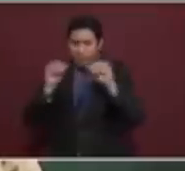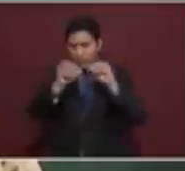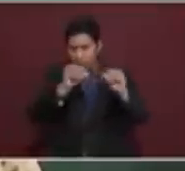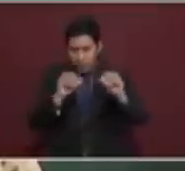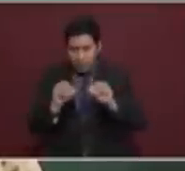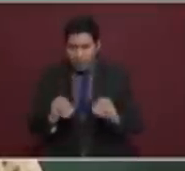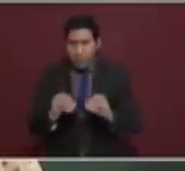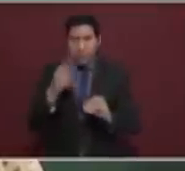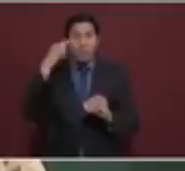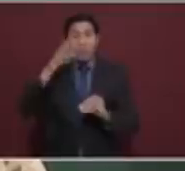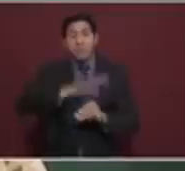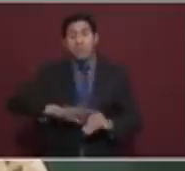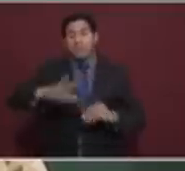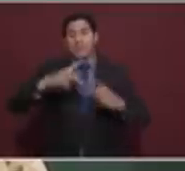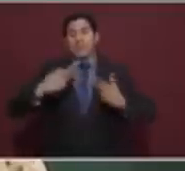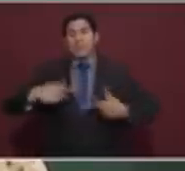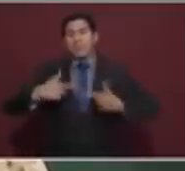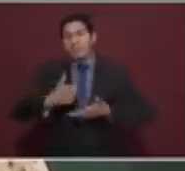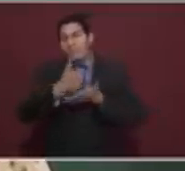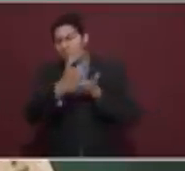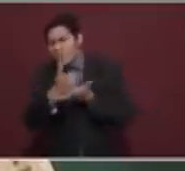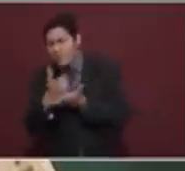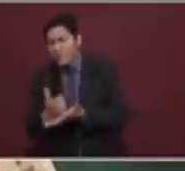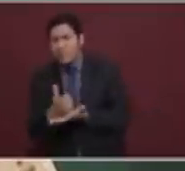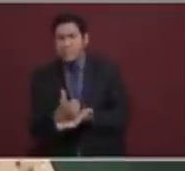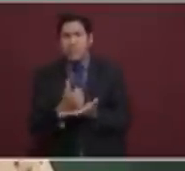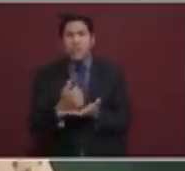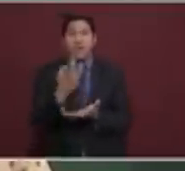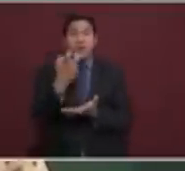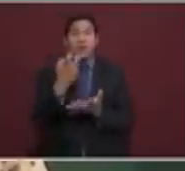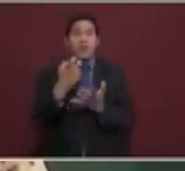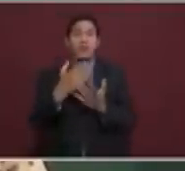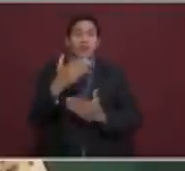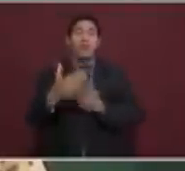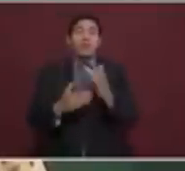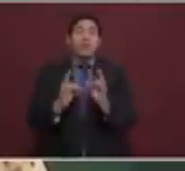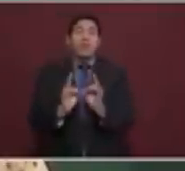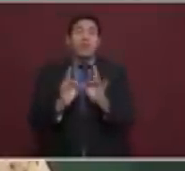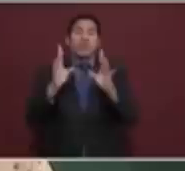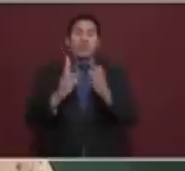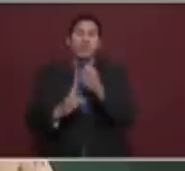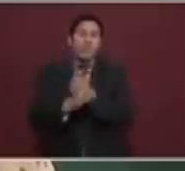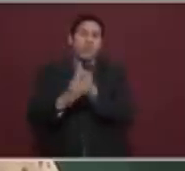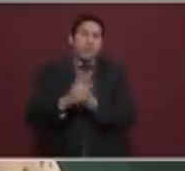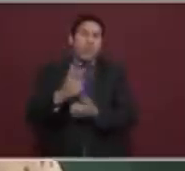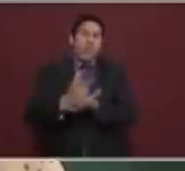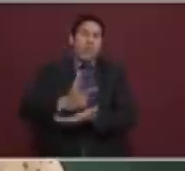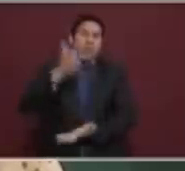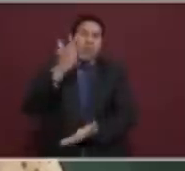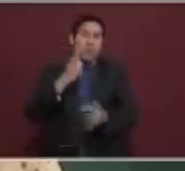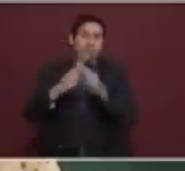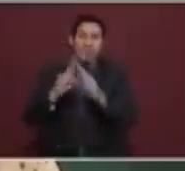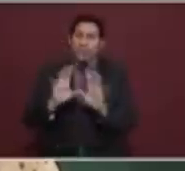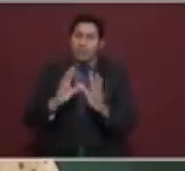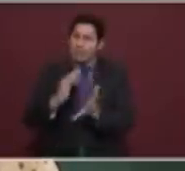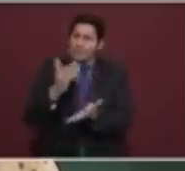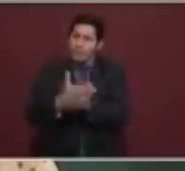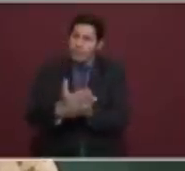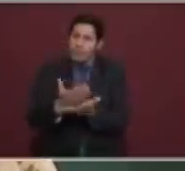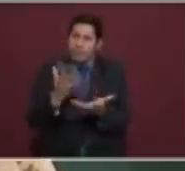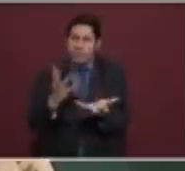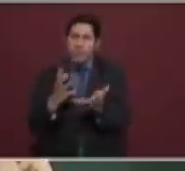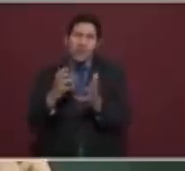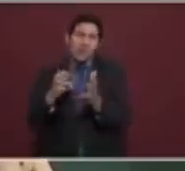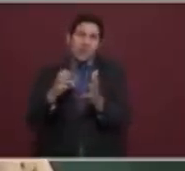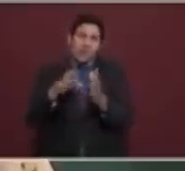ciudadanía y evitar que se presenten los delitos que mayor afectan que mayormente